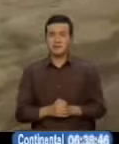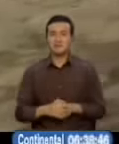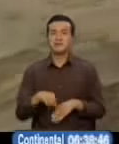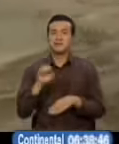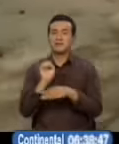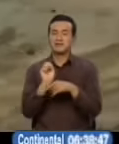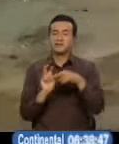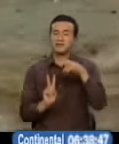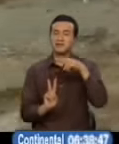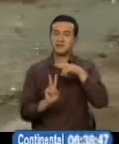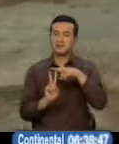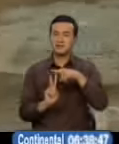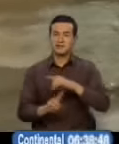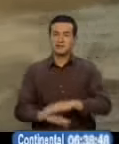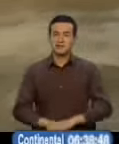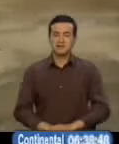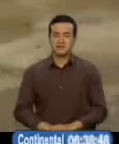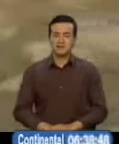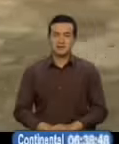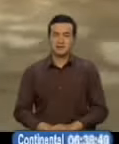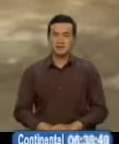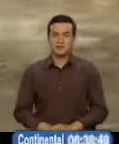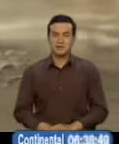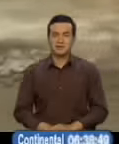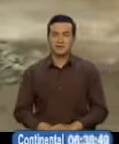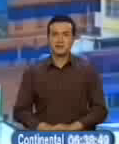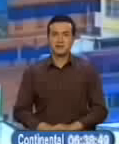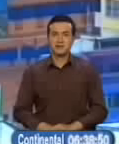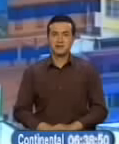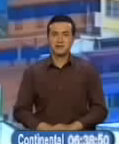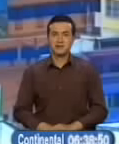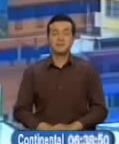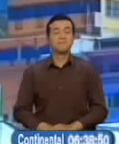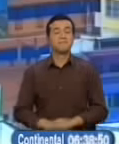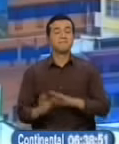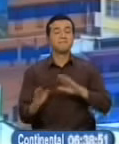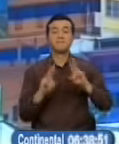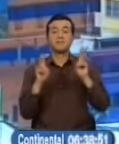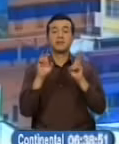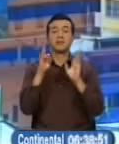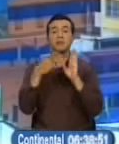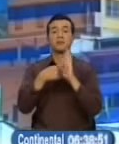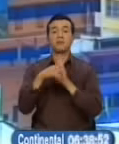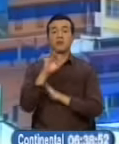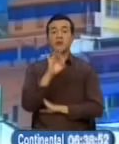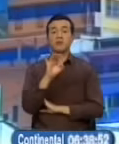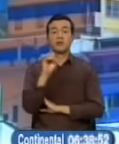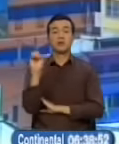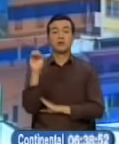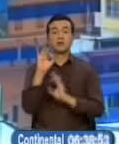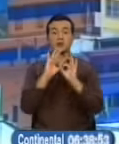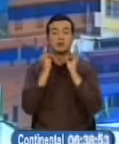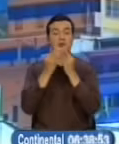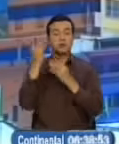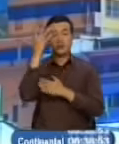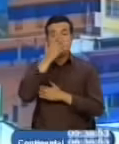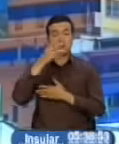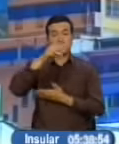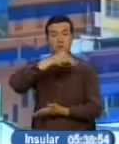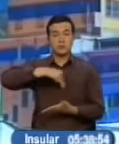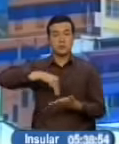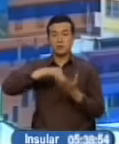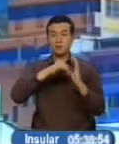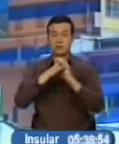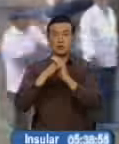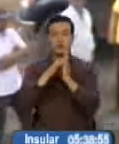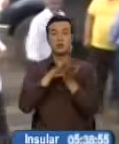de Elías González, Kerly García, Ecuador TV. Otro tema, cerca de 7.900 familias de Esmeraldas, Manabí, Santa